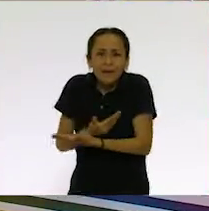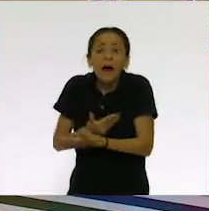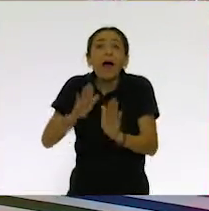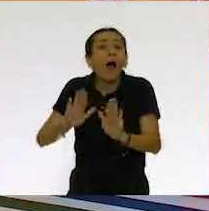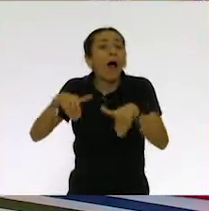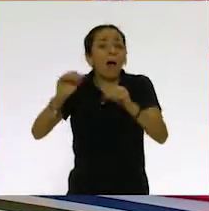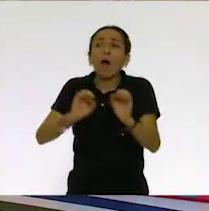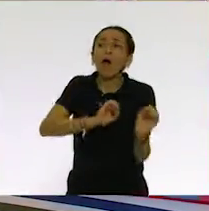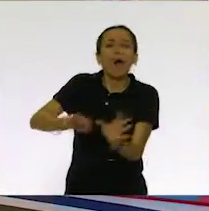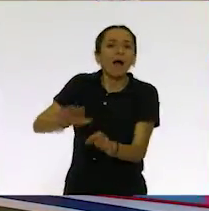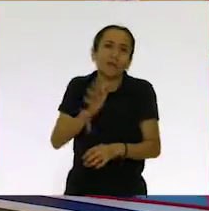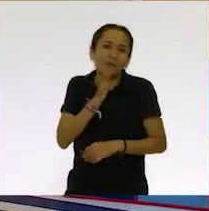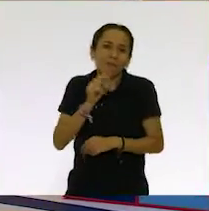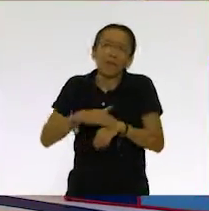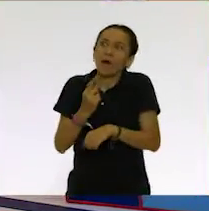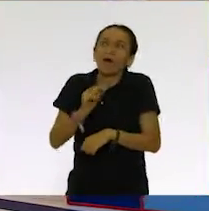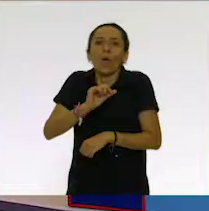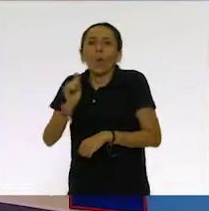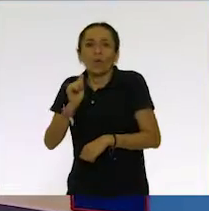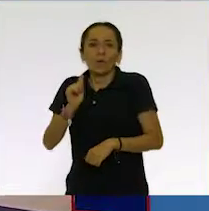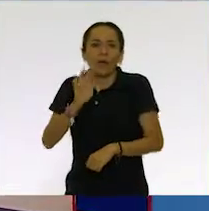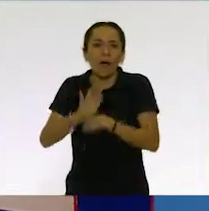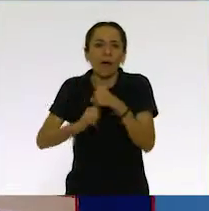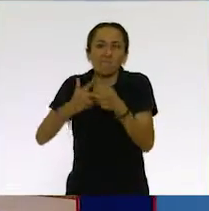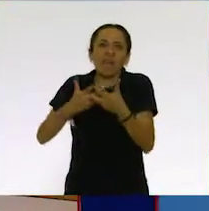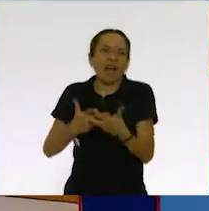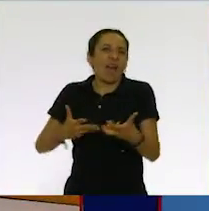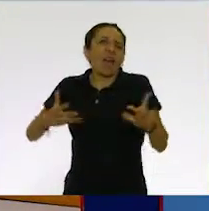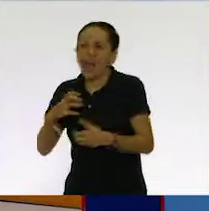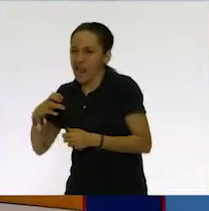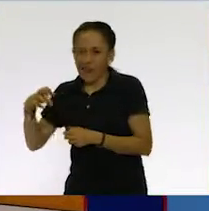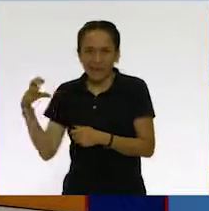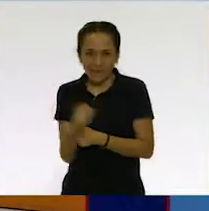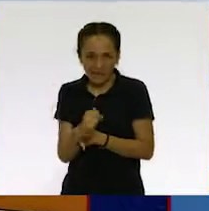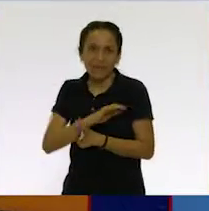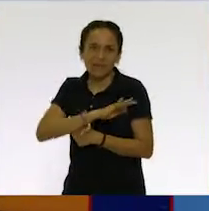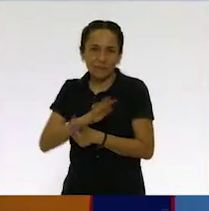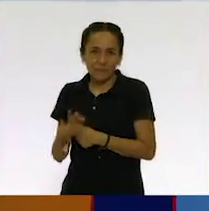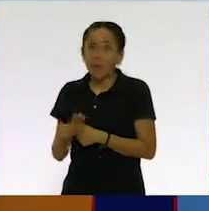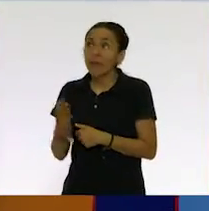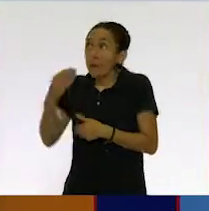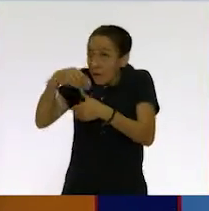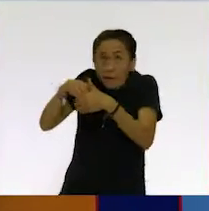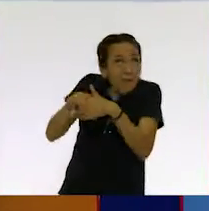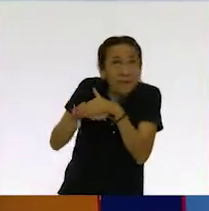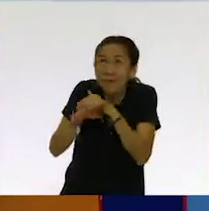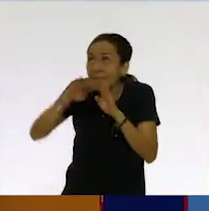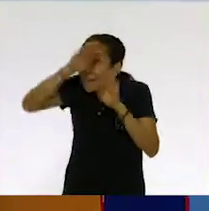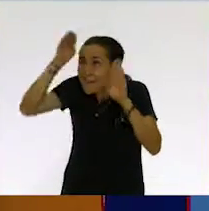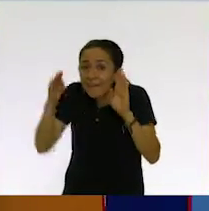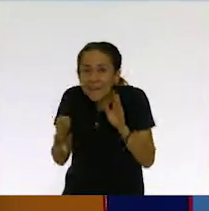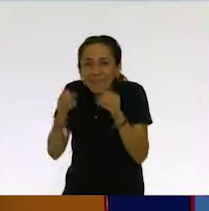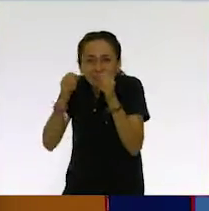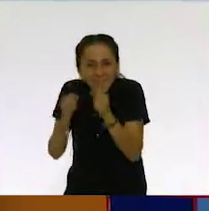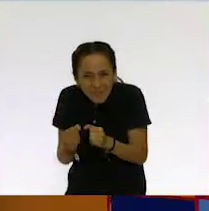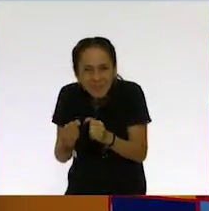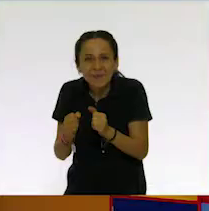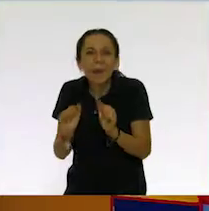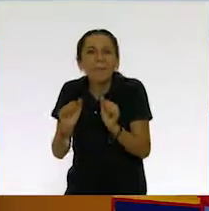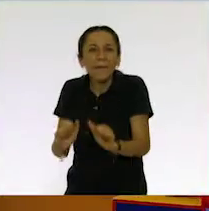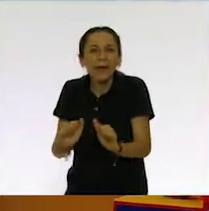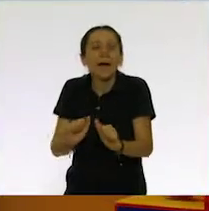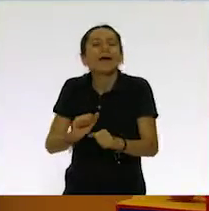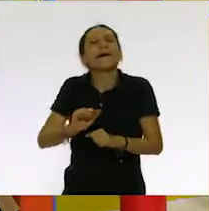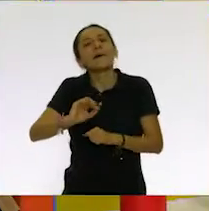en la cueva están seguros, calientitos, a salvo, y ahí es donde mamá oso, papá oso o cualquier otra especie puede llevar los